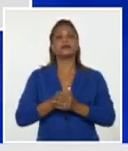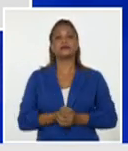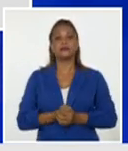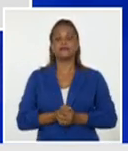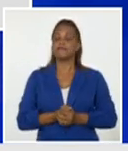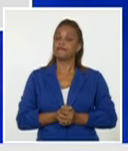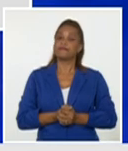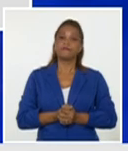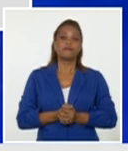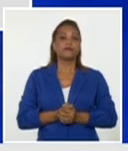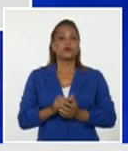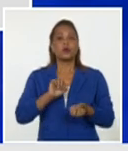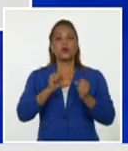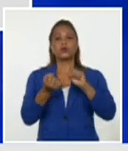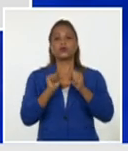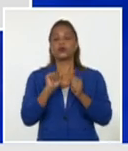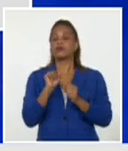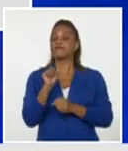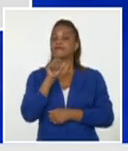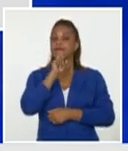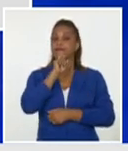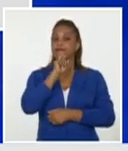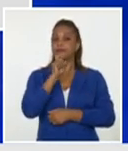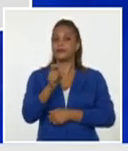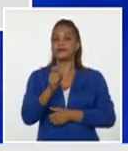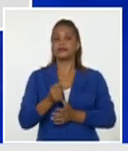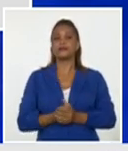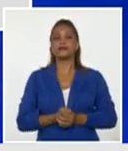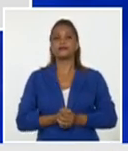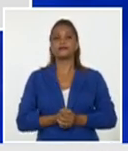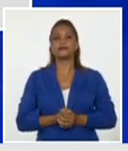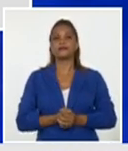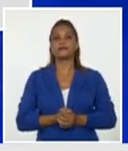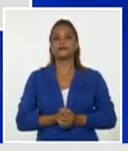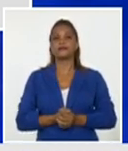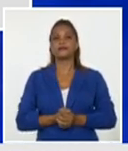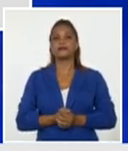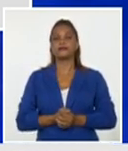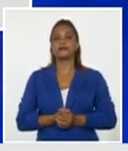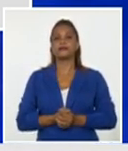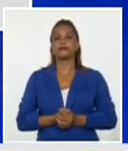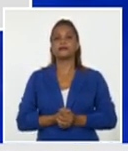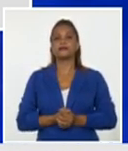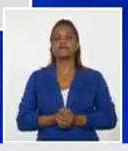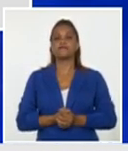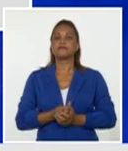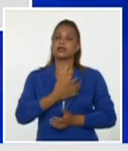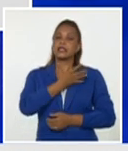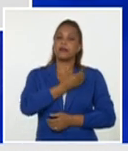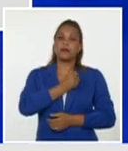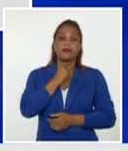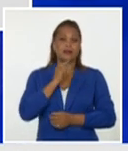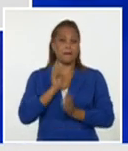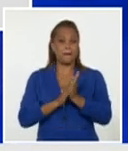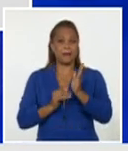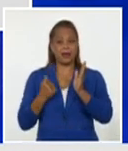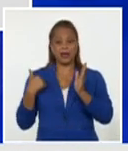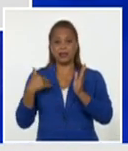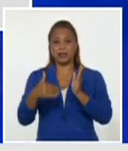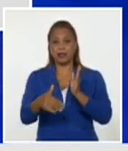logra una reducción como podemos ver. Y lamentablemente ya en este mes han